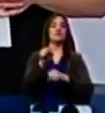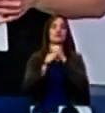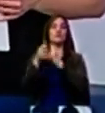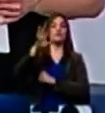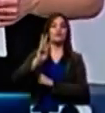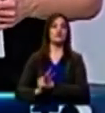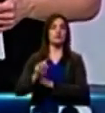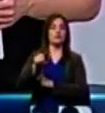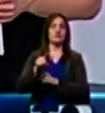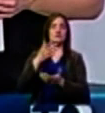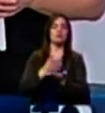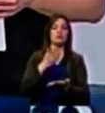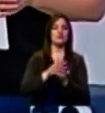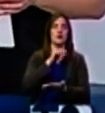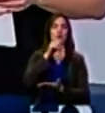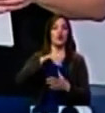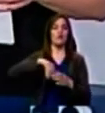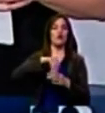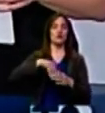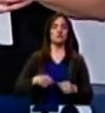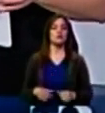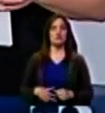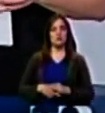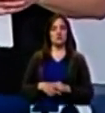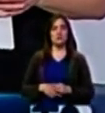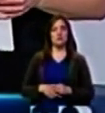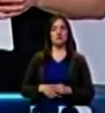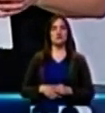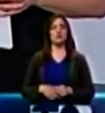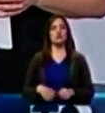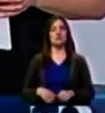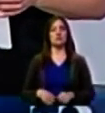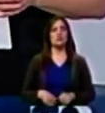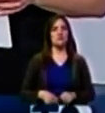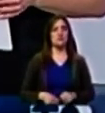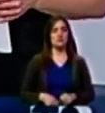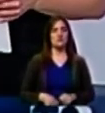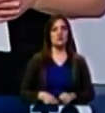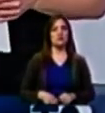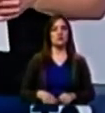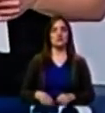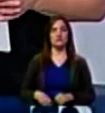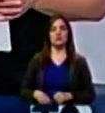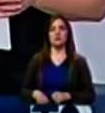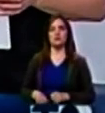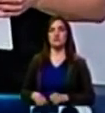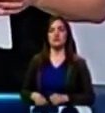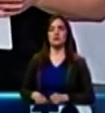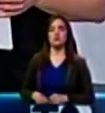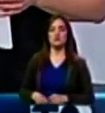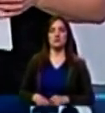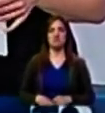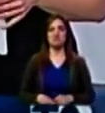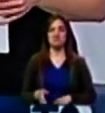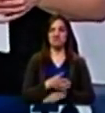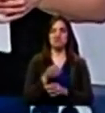2016 estuvieron paralizados por la falta de liquidez del Fondo de Reconstrucción. Según su titular, esto fue reportado en